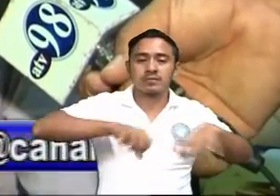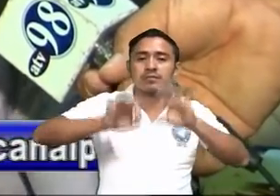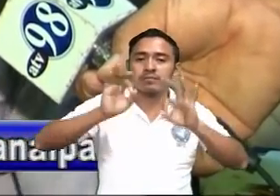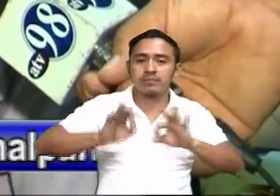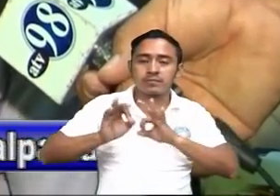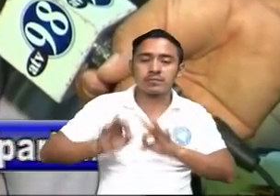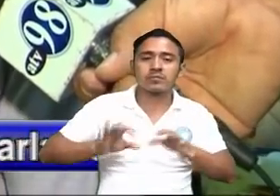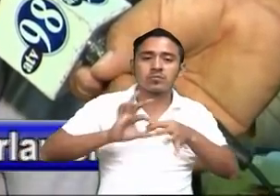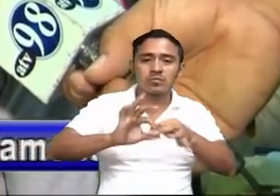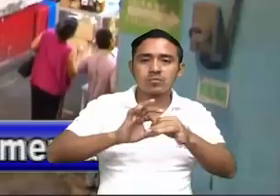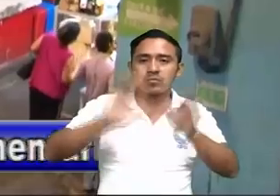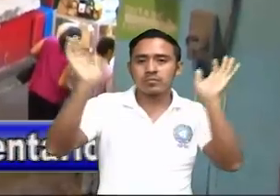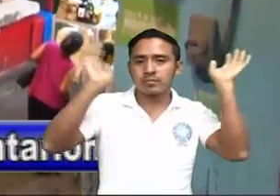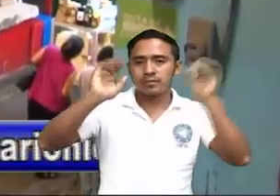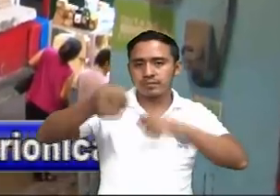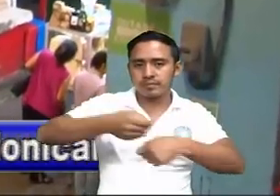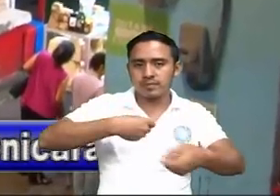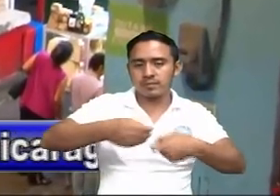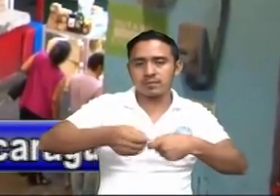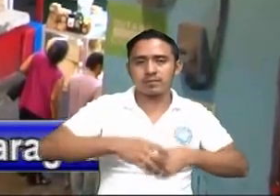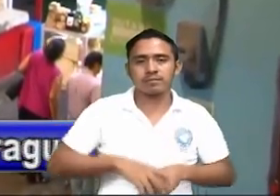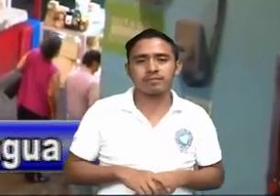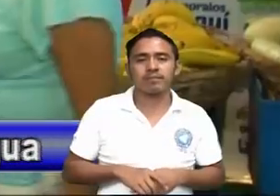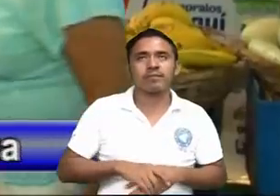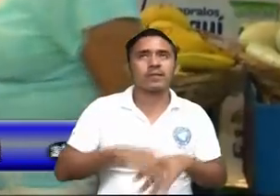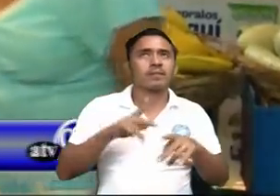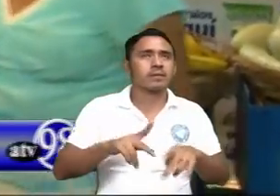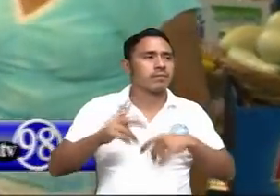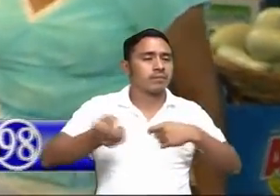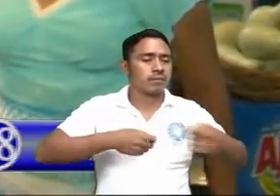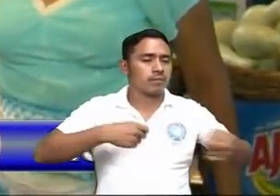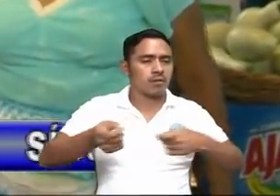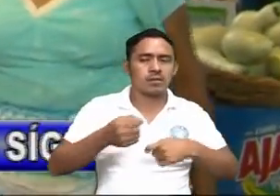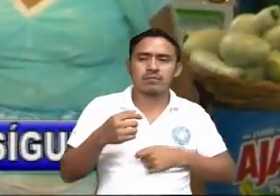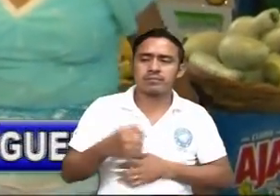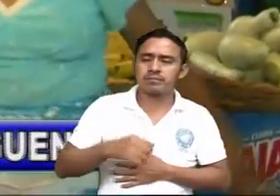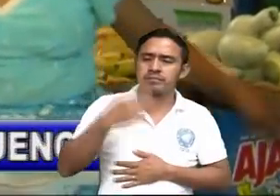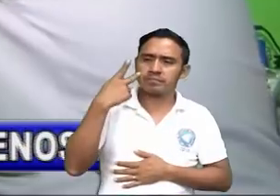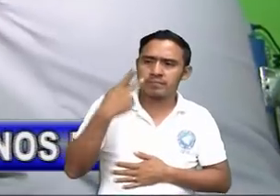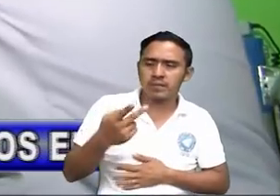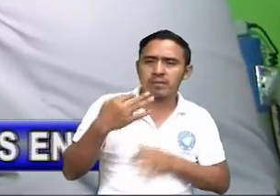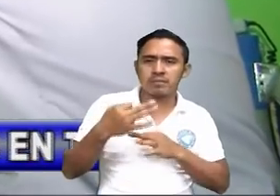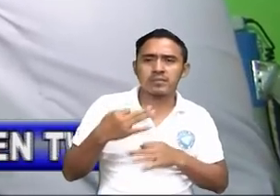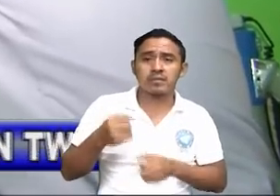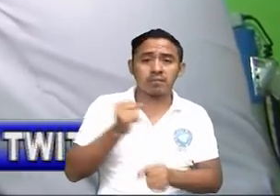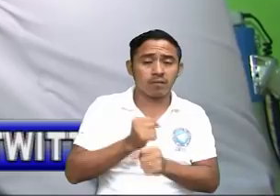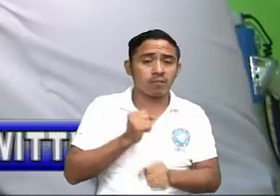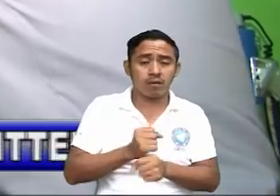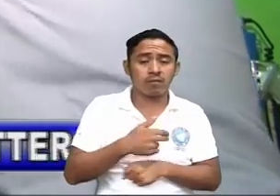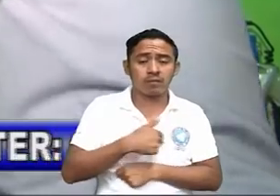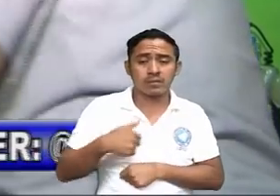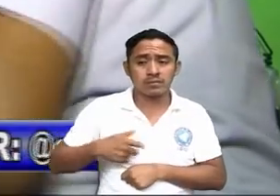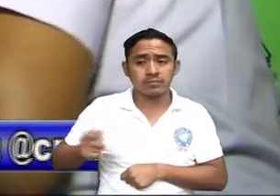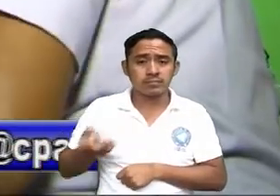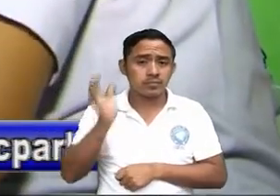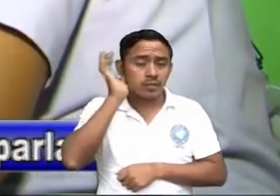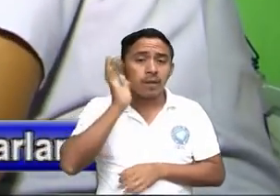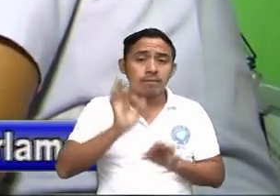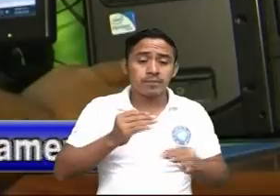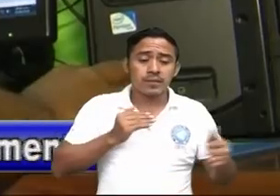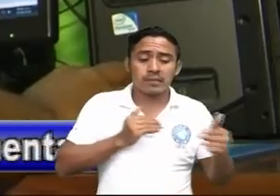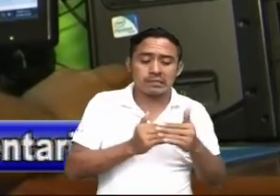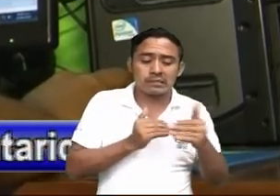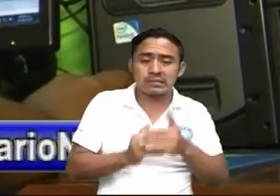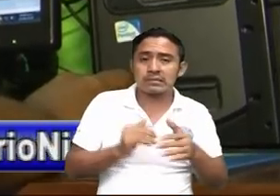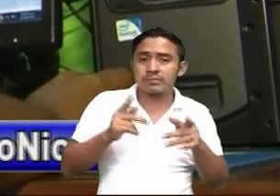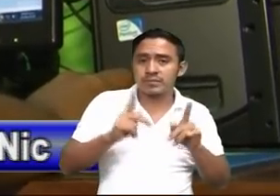desarrollarla junto con los comerciantes. Los comerciantes de este populoso centro de compras reconocen la labor que realiza la radio por mantener el acercamiento entre